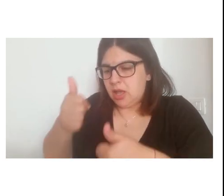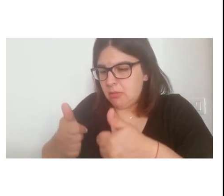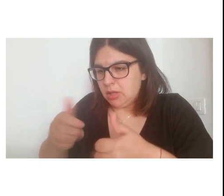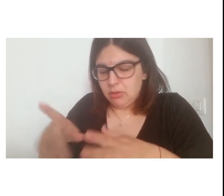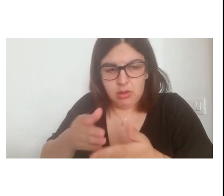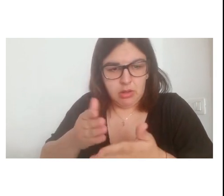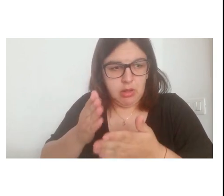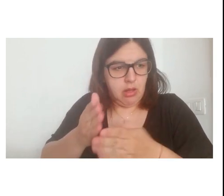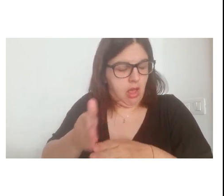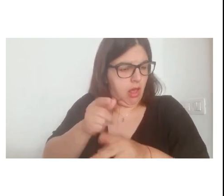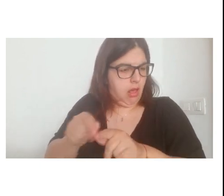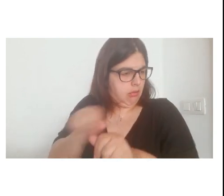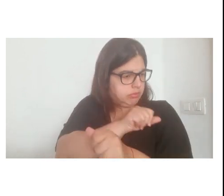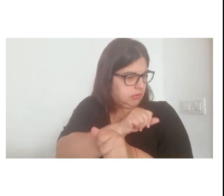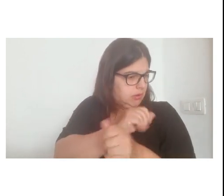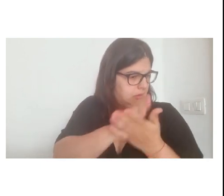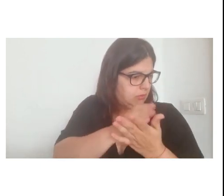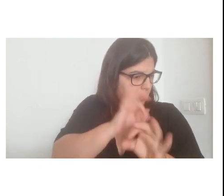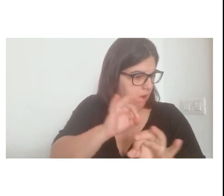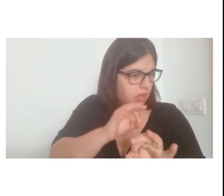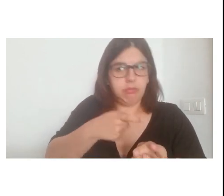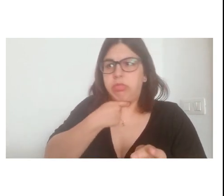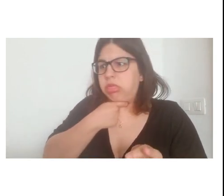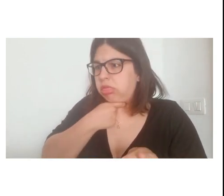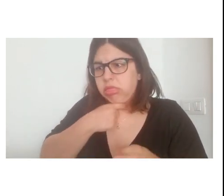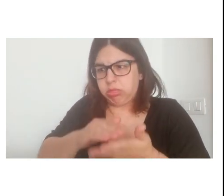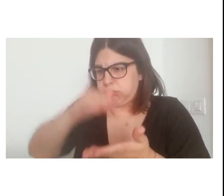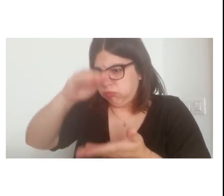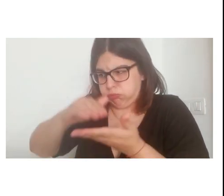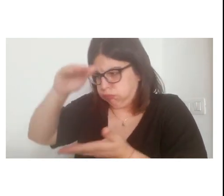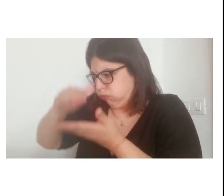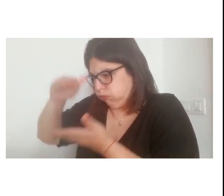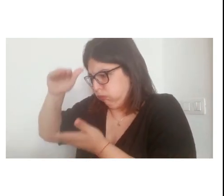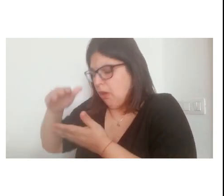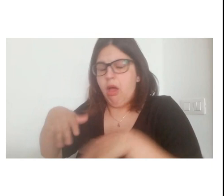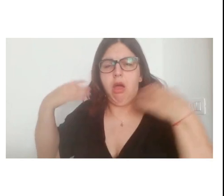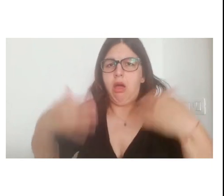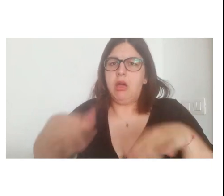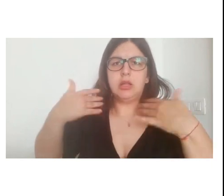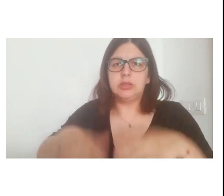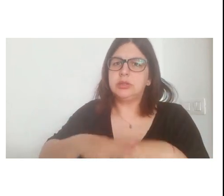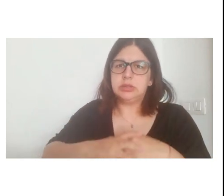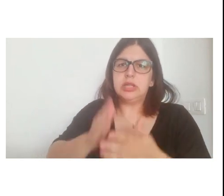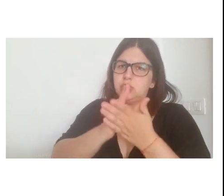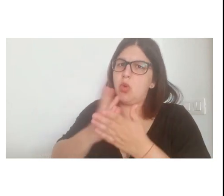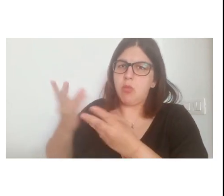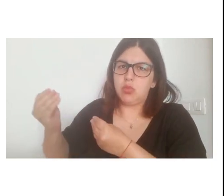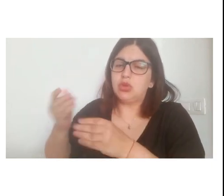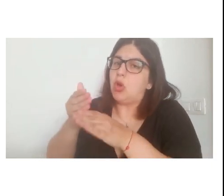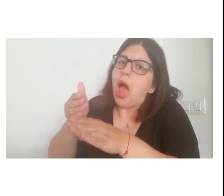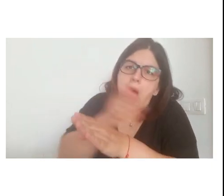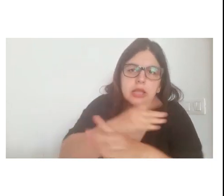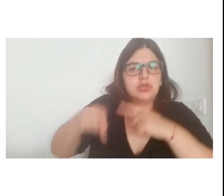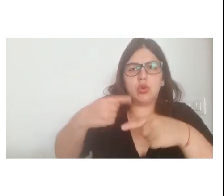exames hai épocas que só hai un, dous, pero despois os finais de cada mes, claro, ven